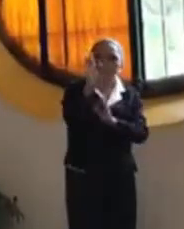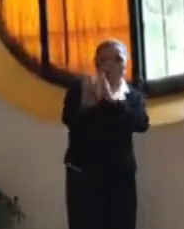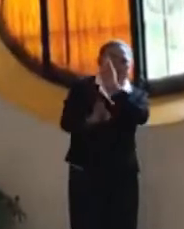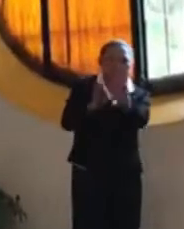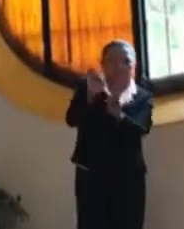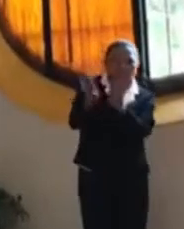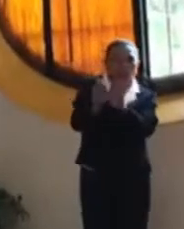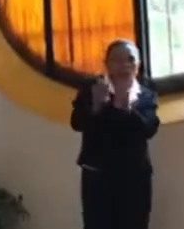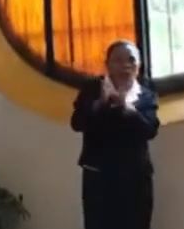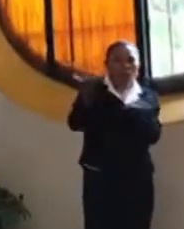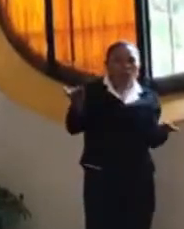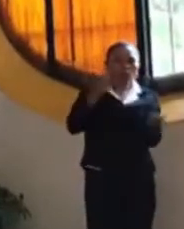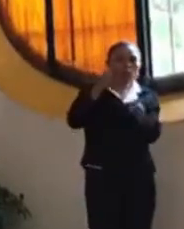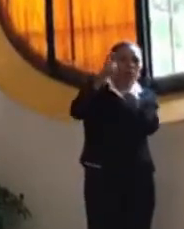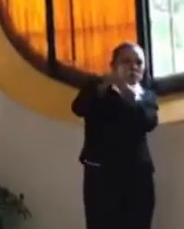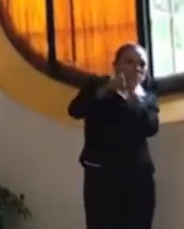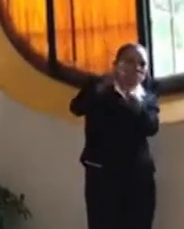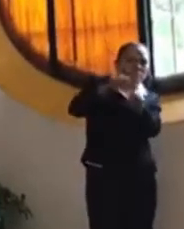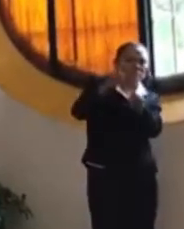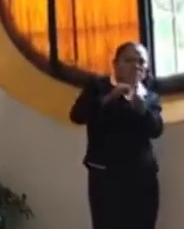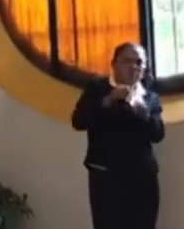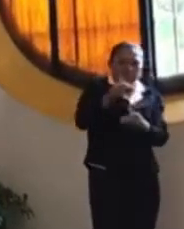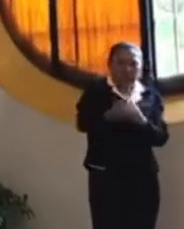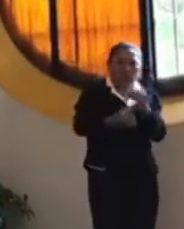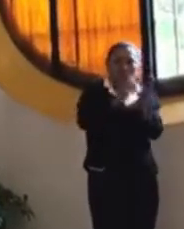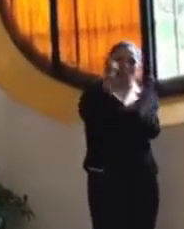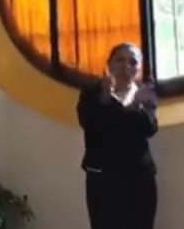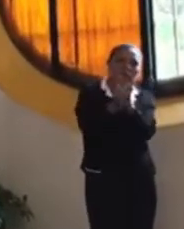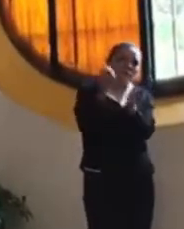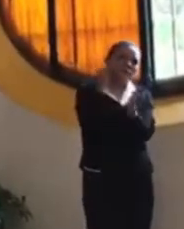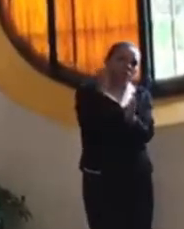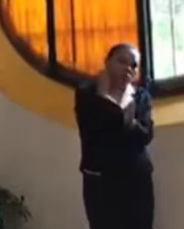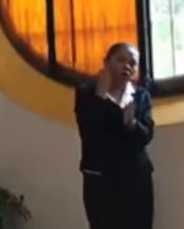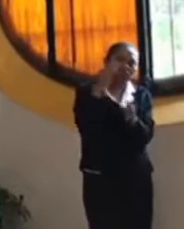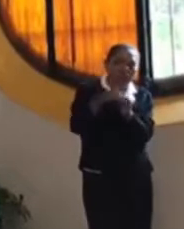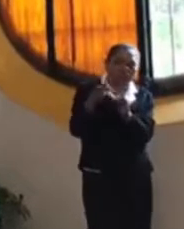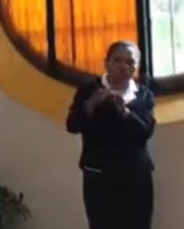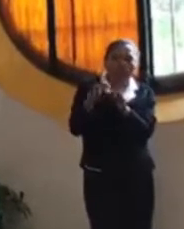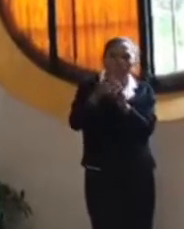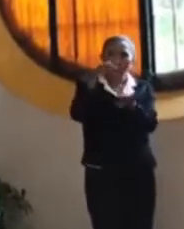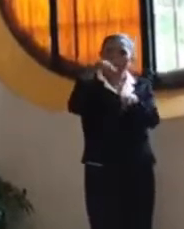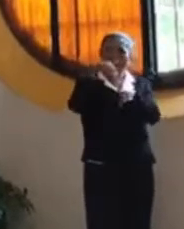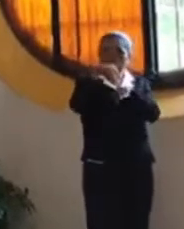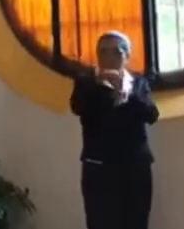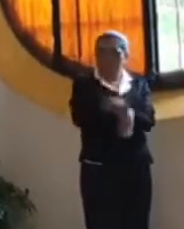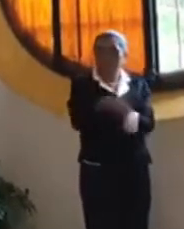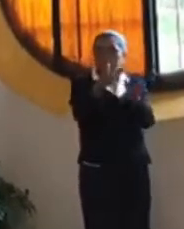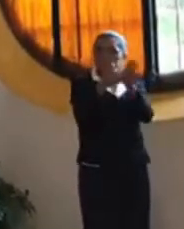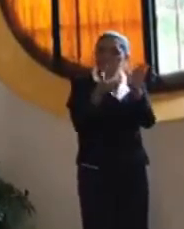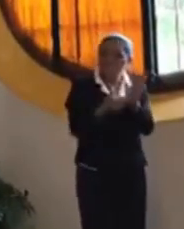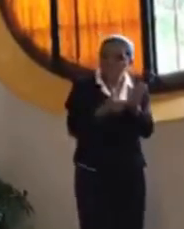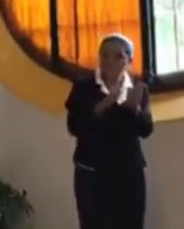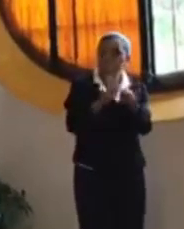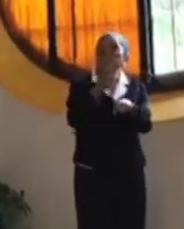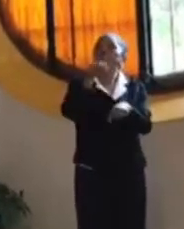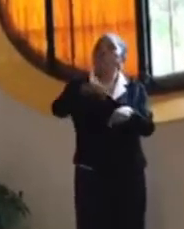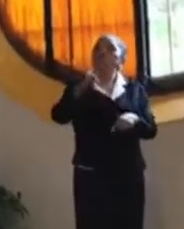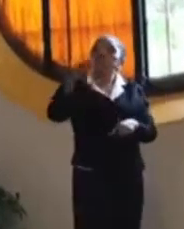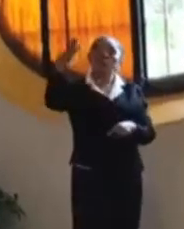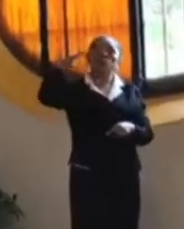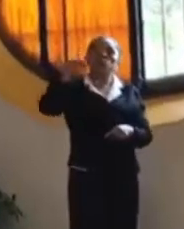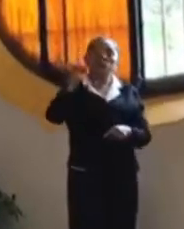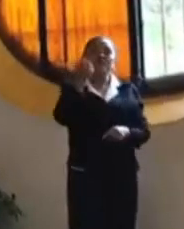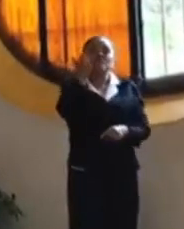de la persona que se encuentra en prisión preventiva. En Morelos queremos compartir que con